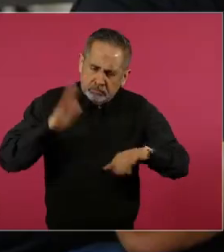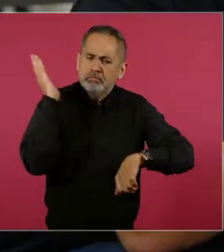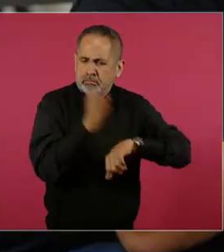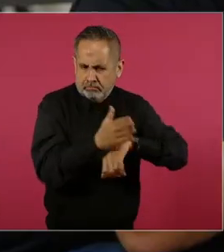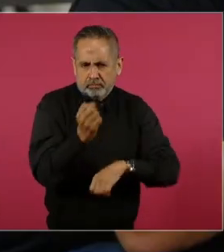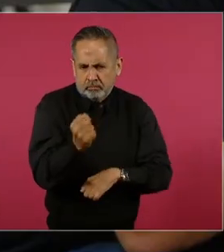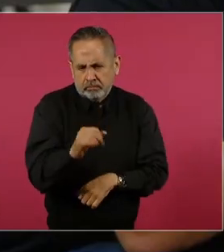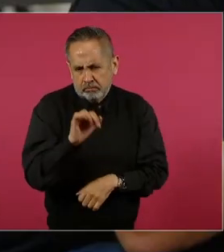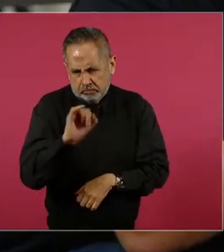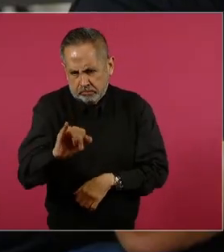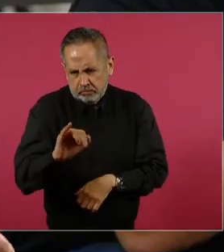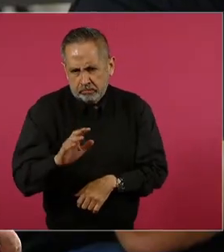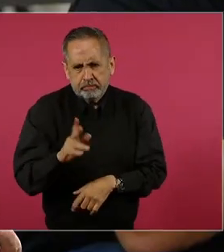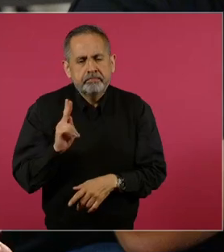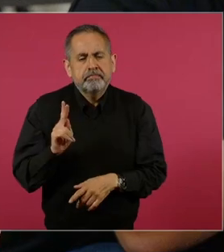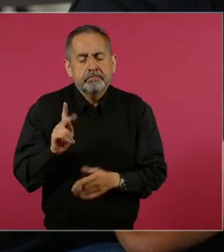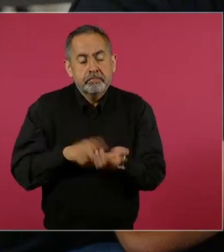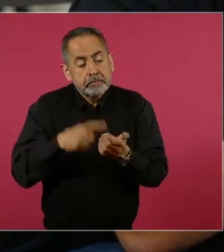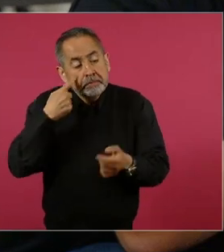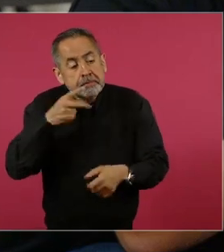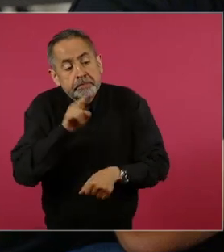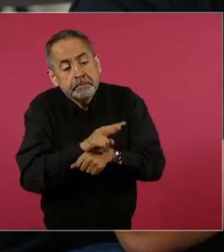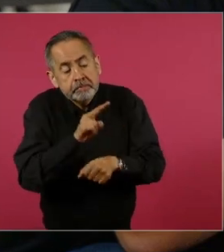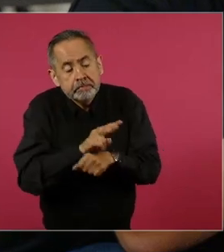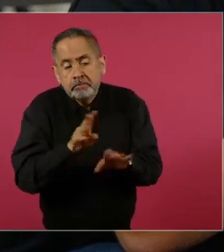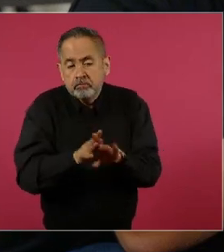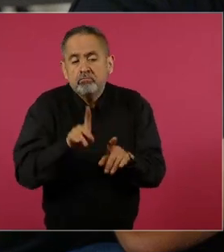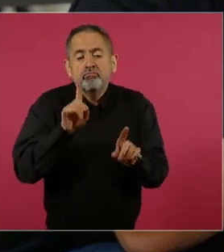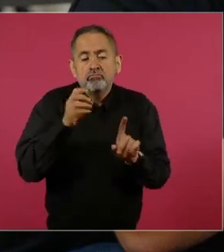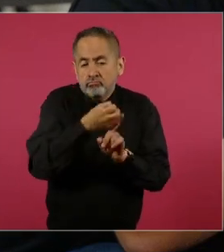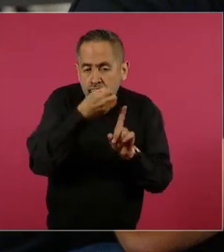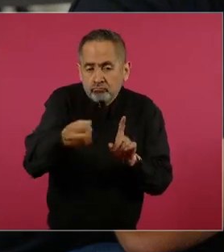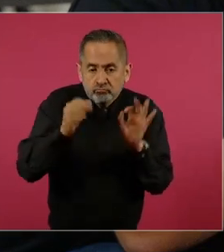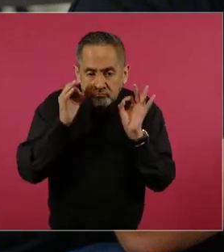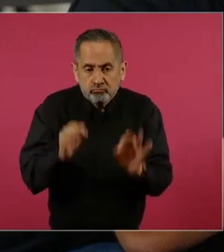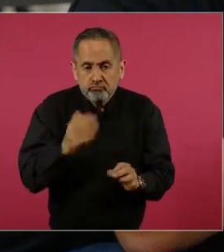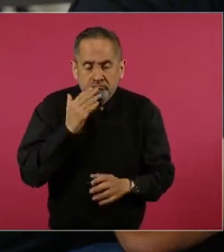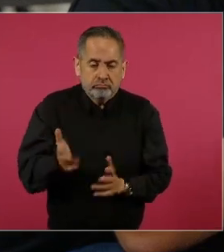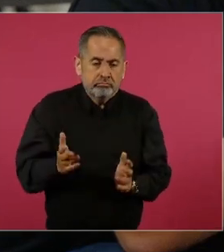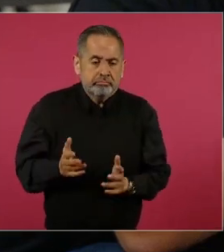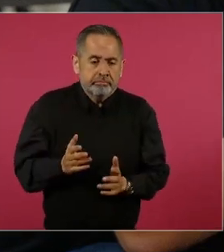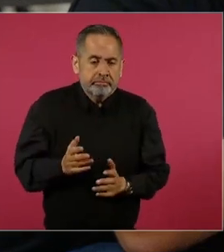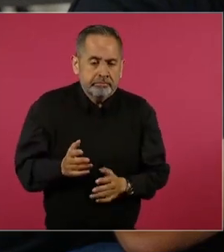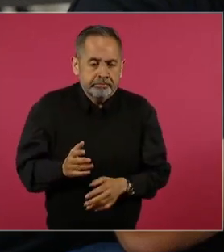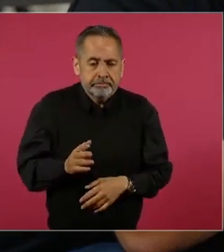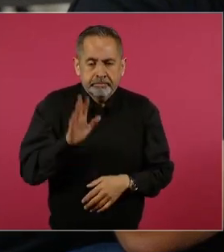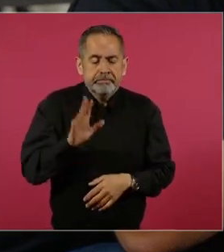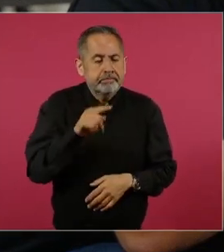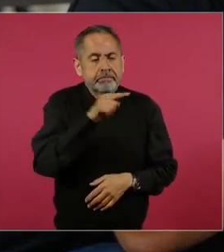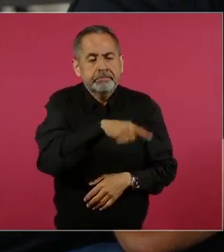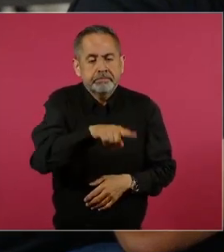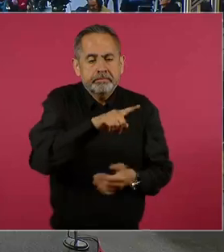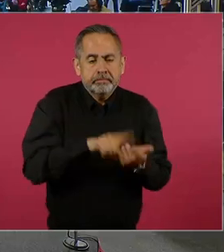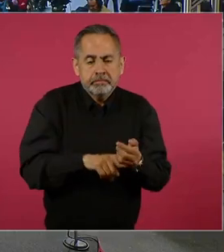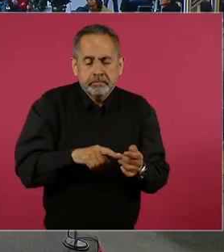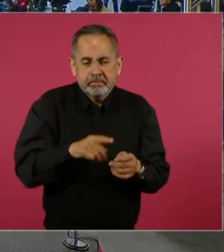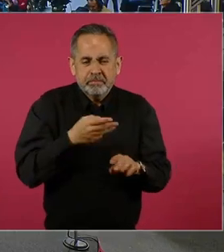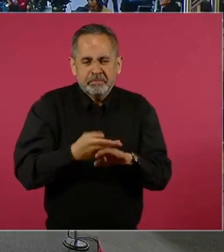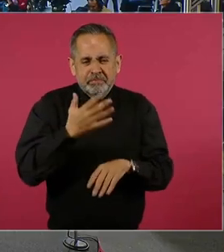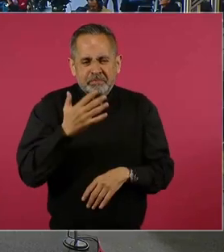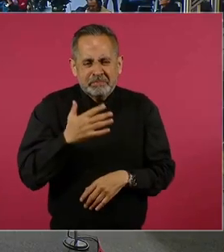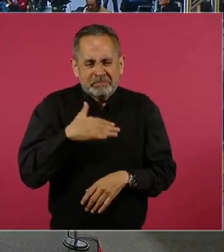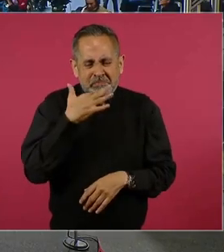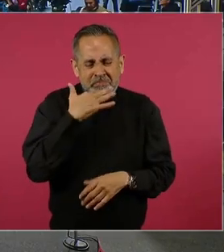pero que se vigile que esto está, es así, pues, porque al parecer pues hay cosas muy turbias,